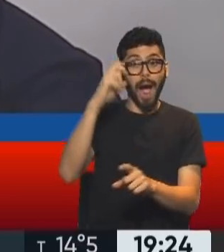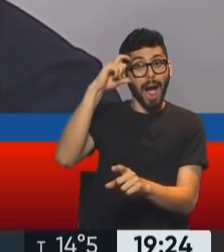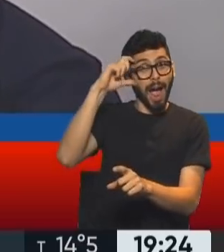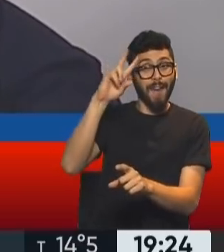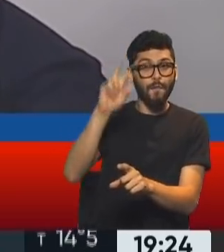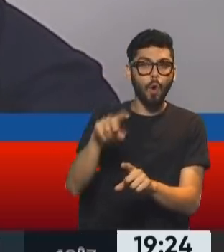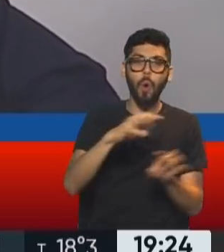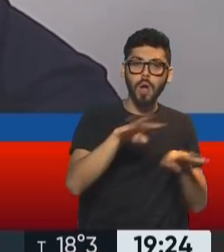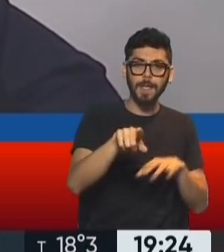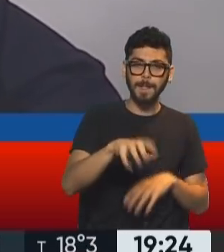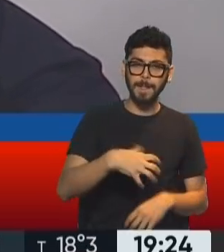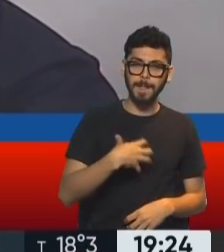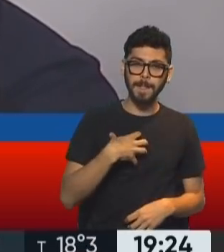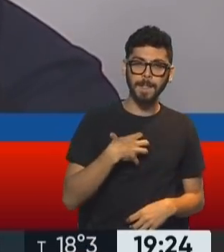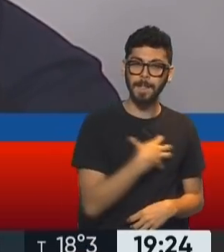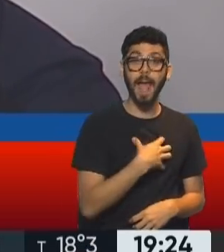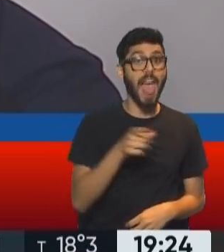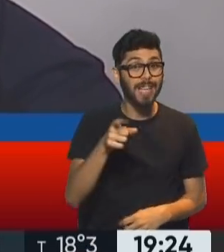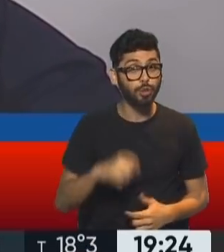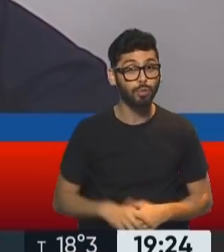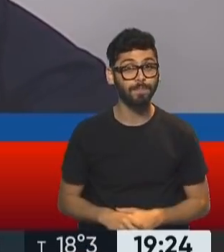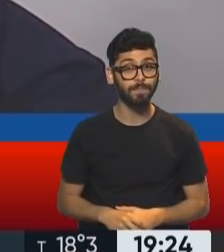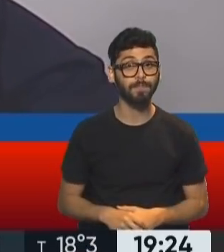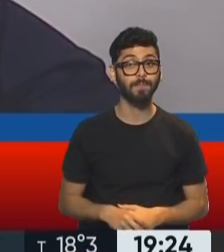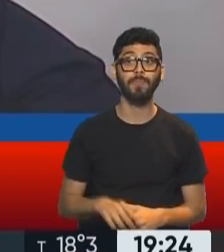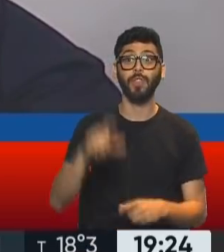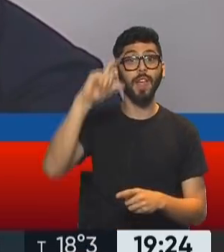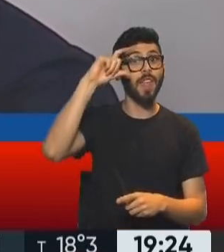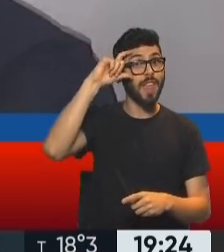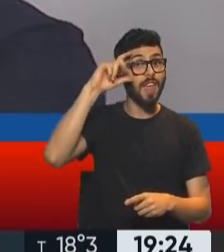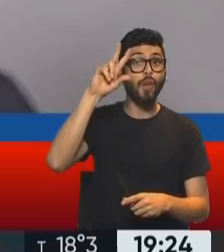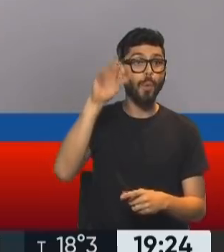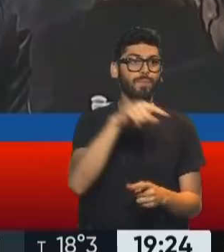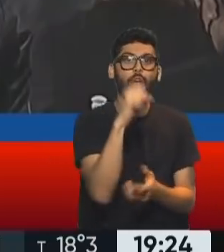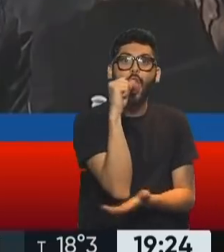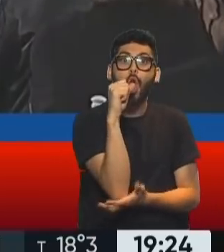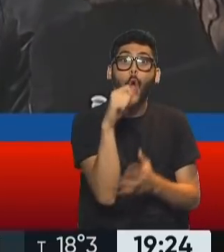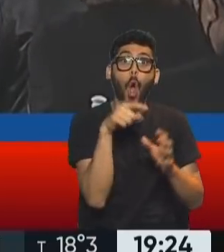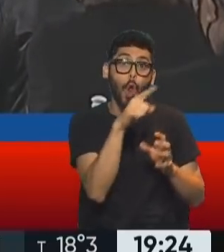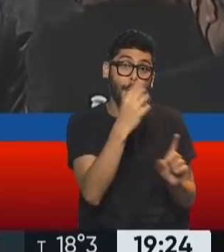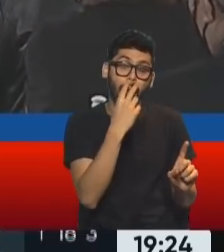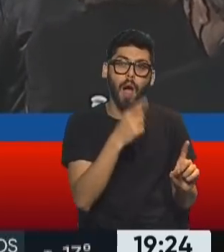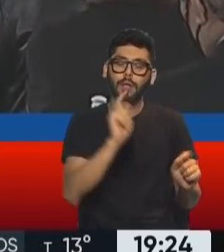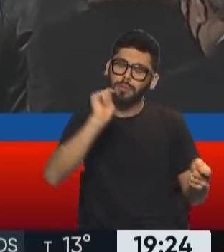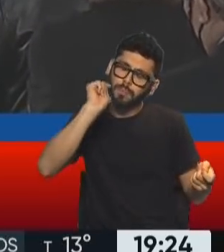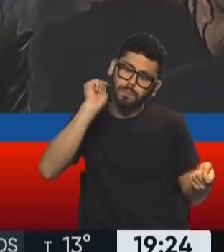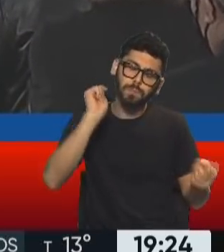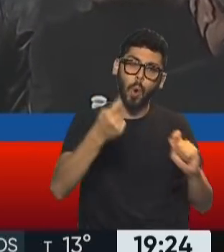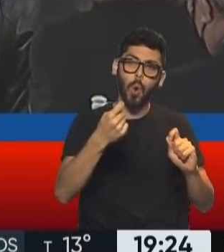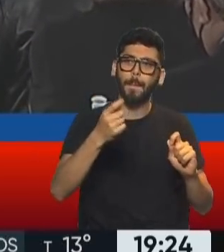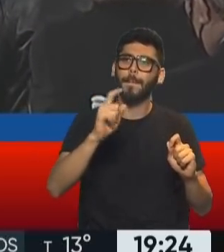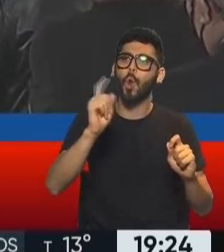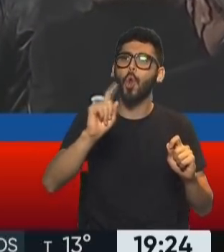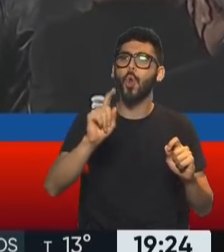eso. Evo realmente cambió la estructura económica del país. Debo admitir también que esto no va en desmedro de